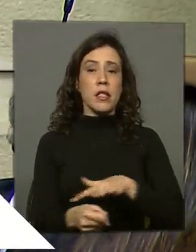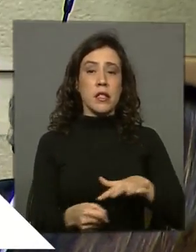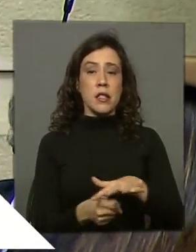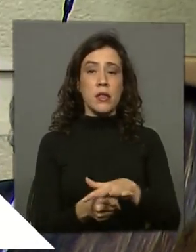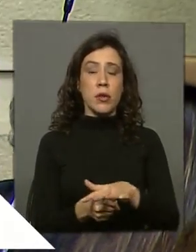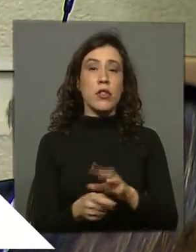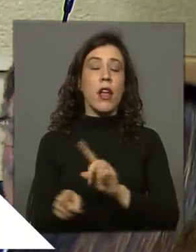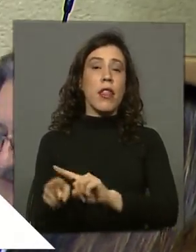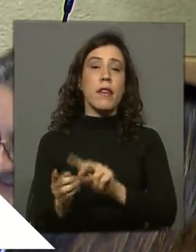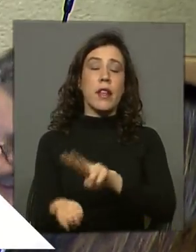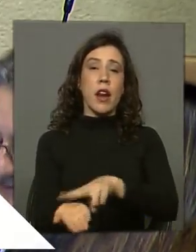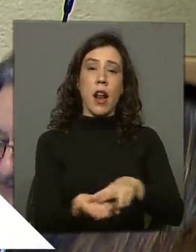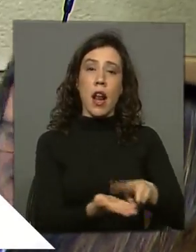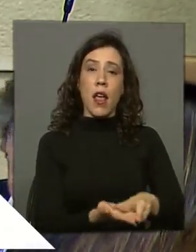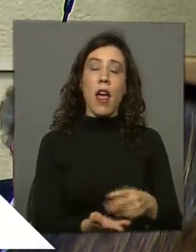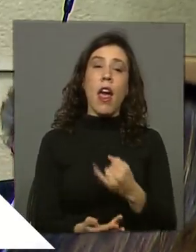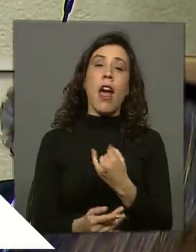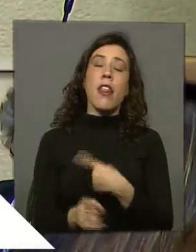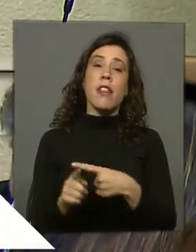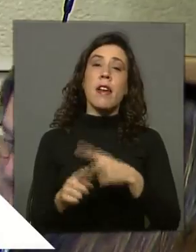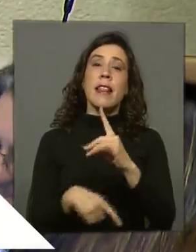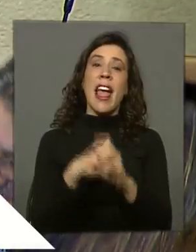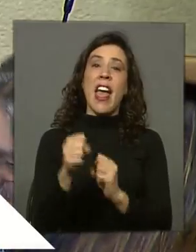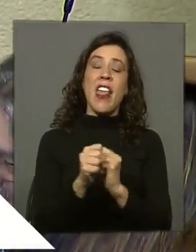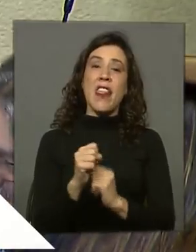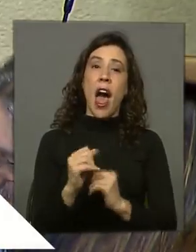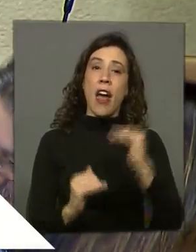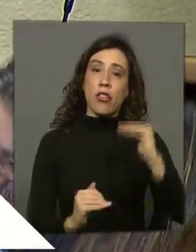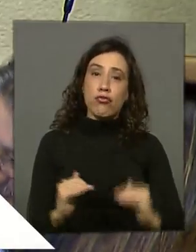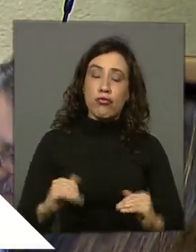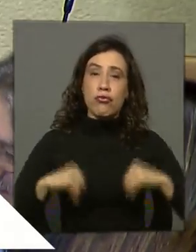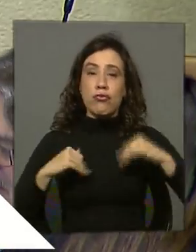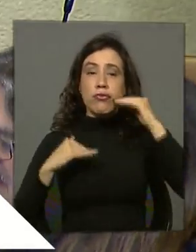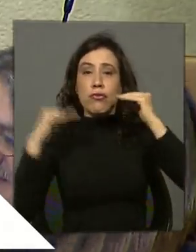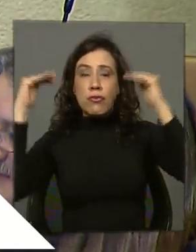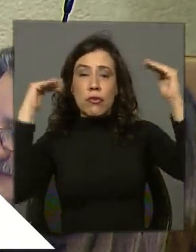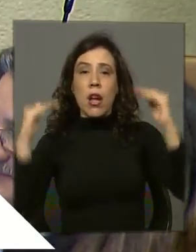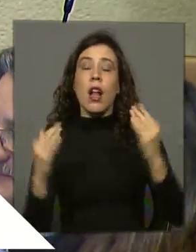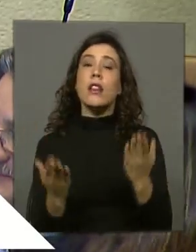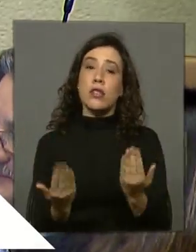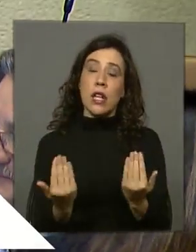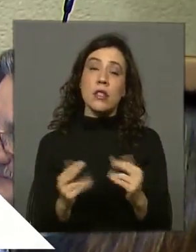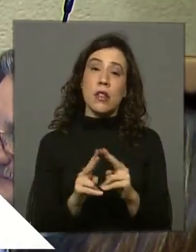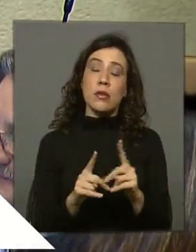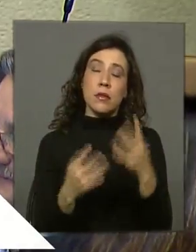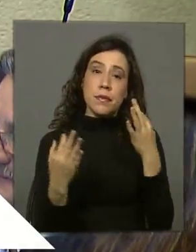distintas las realidades son distintos los grupos etarios y creemos que es imprescindible tener una medida